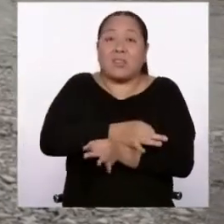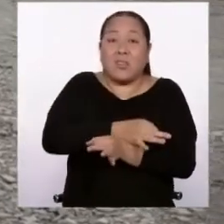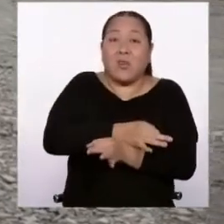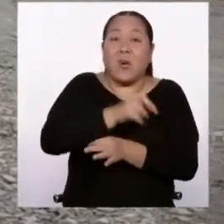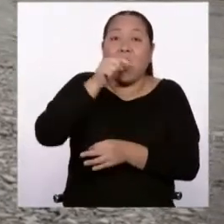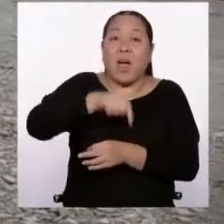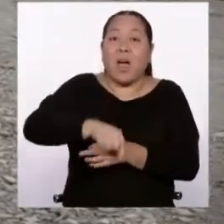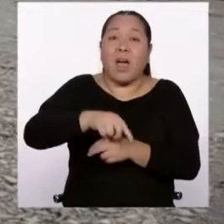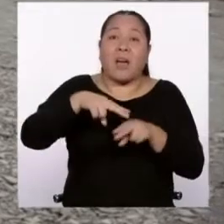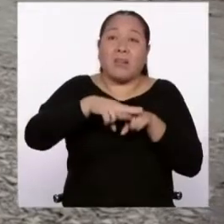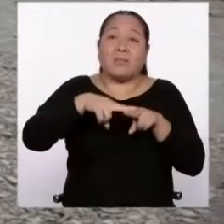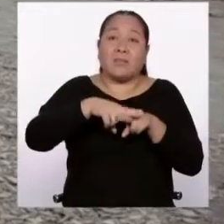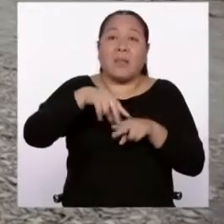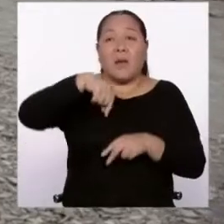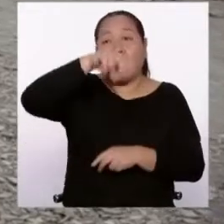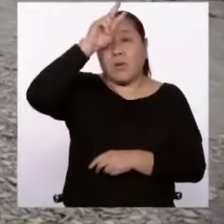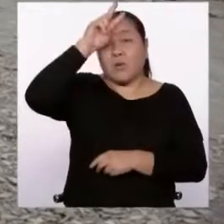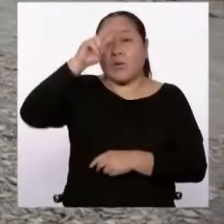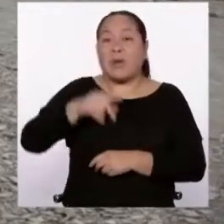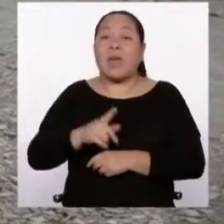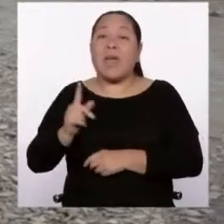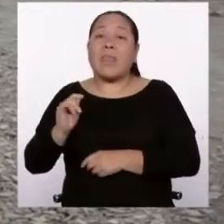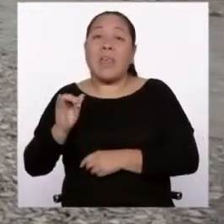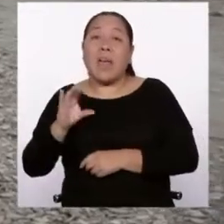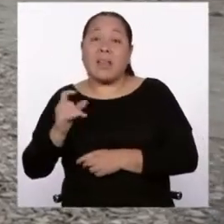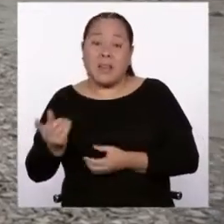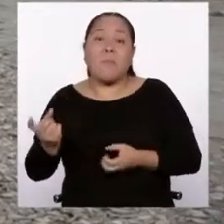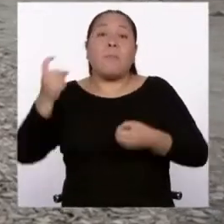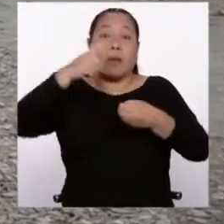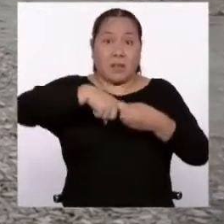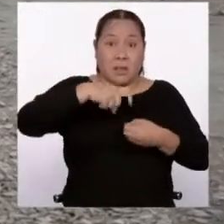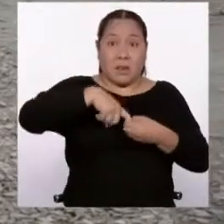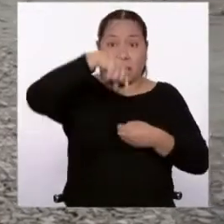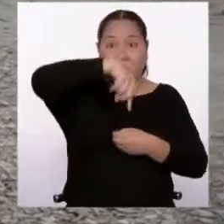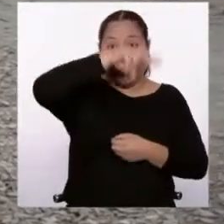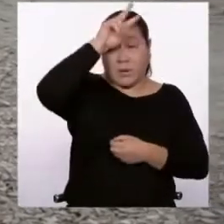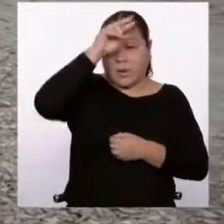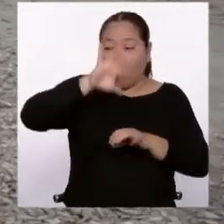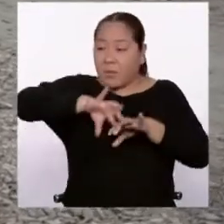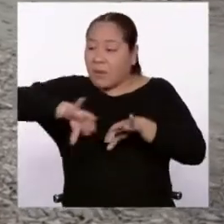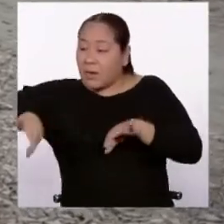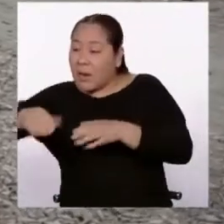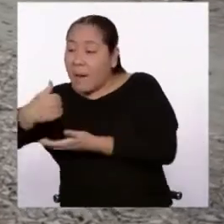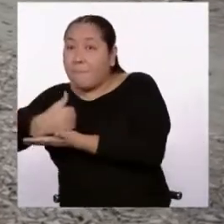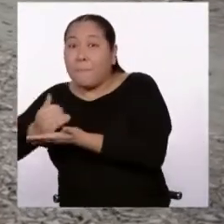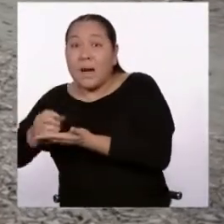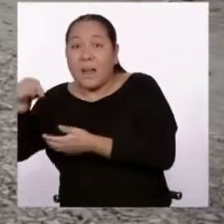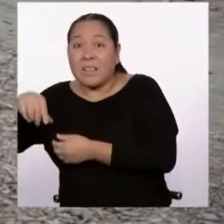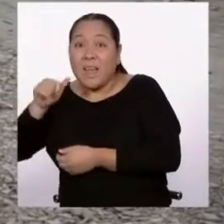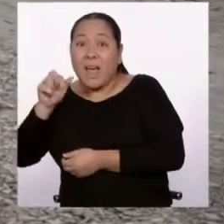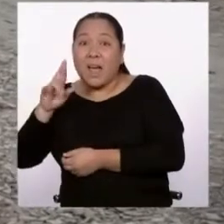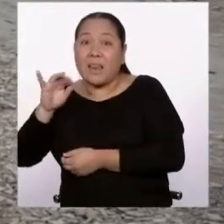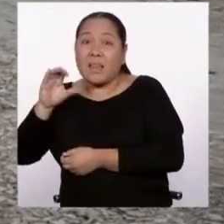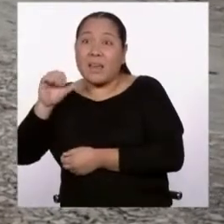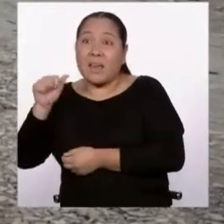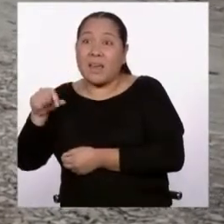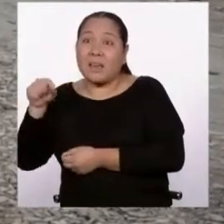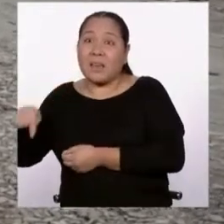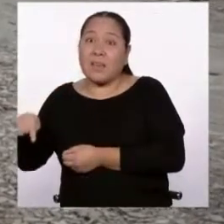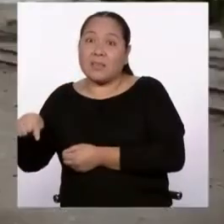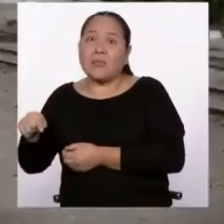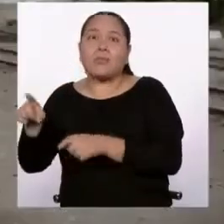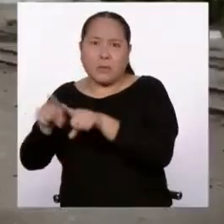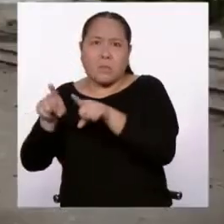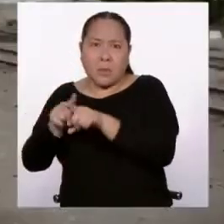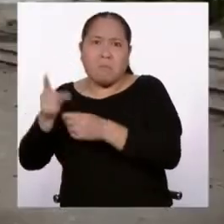se había reincorporado a la patria y el tramo del ferrocarril que quedaba en Arica también quedó como una posesión